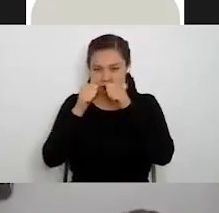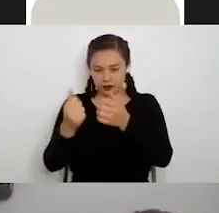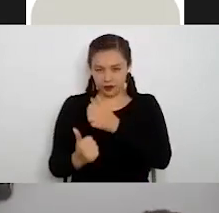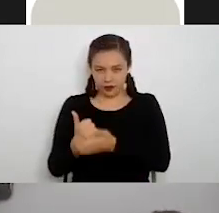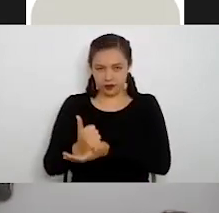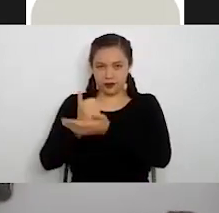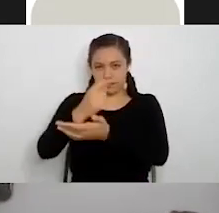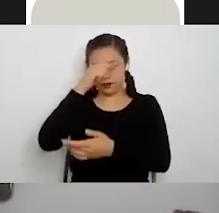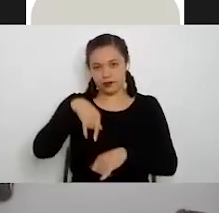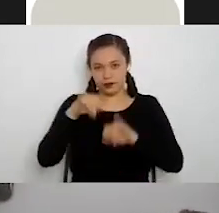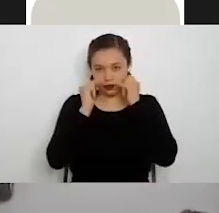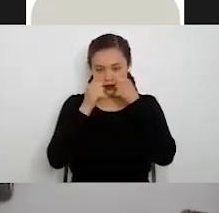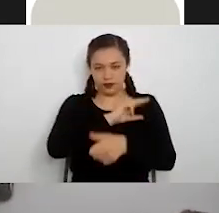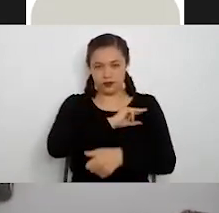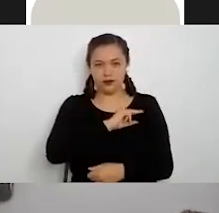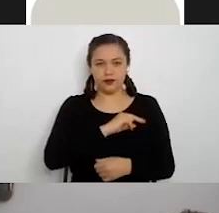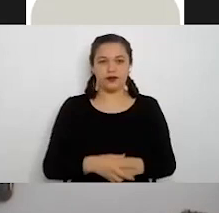día.